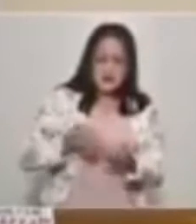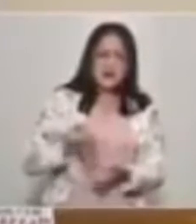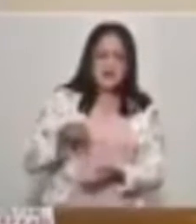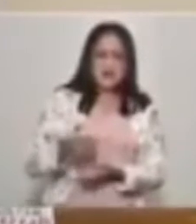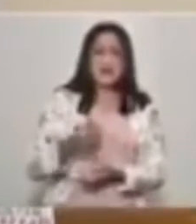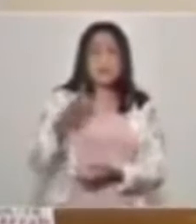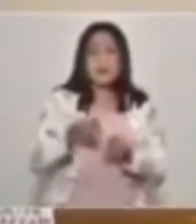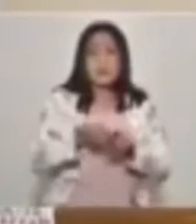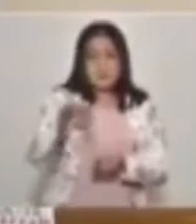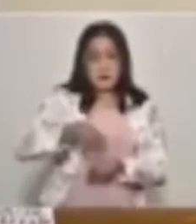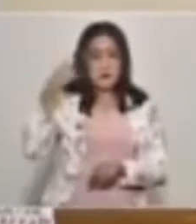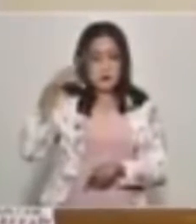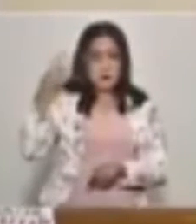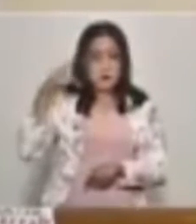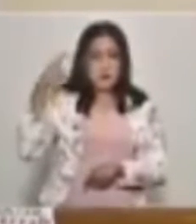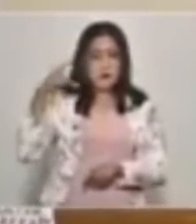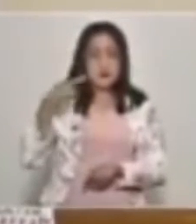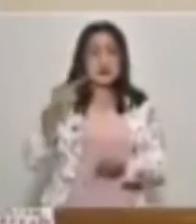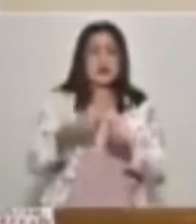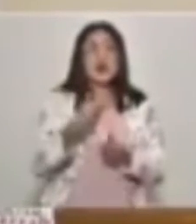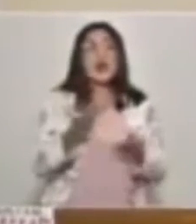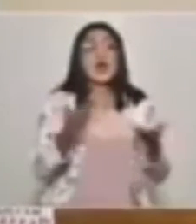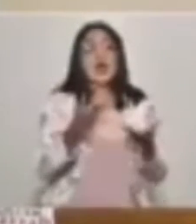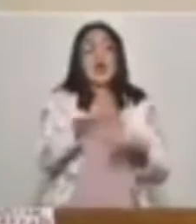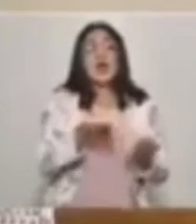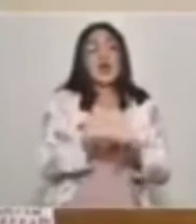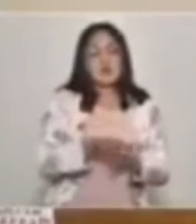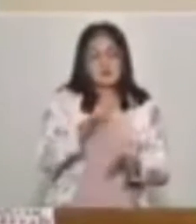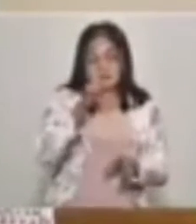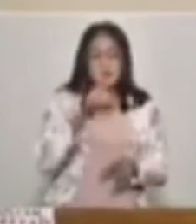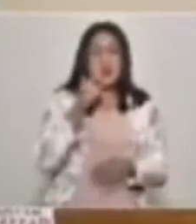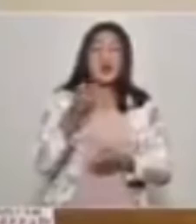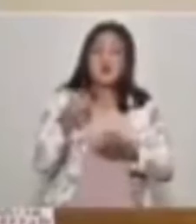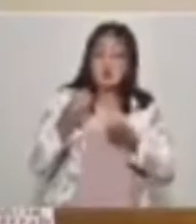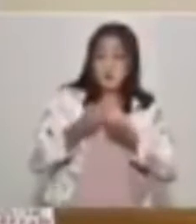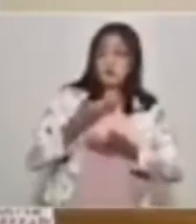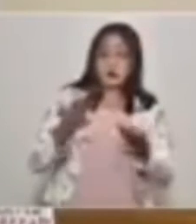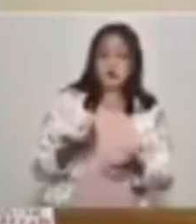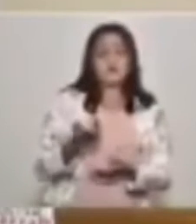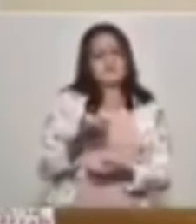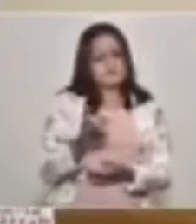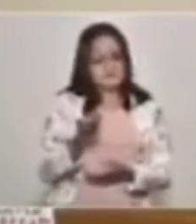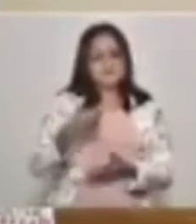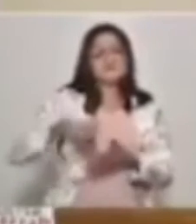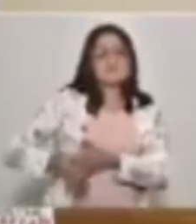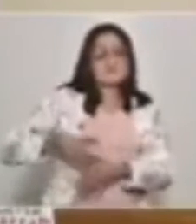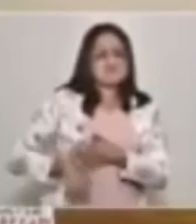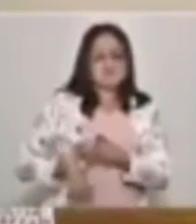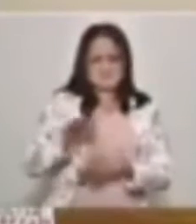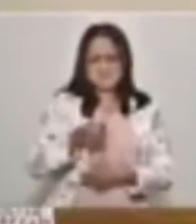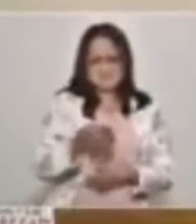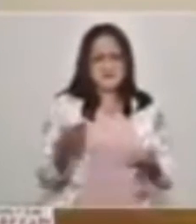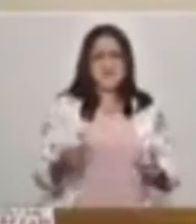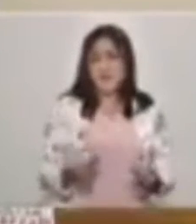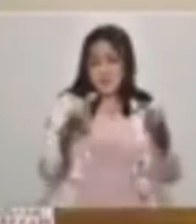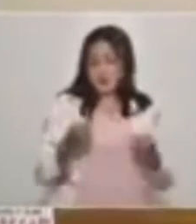dos hermanos aquí en Puebla que se dedican a ese tipo de barbaridades y que les hicieron ganar negocios,